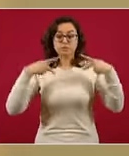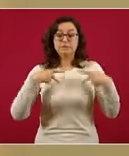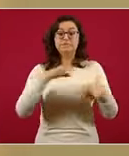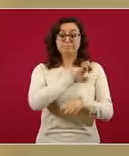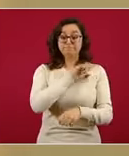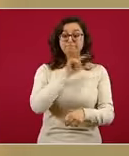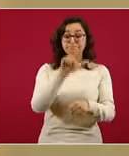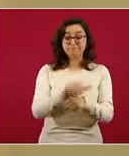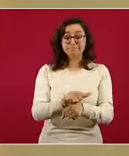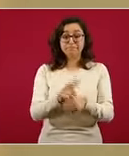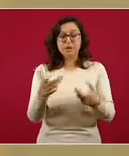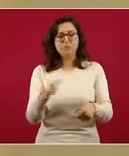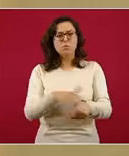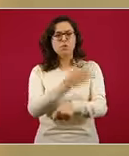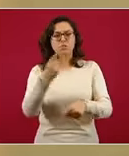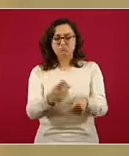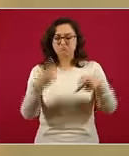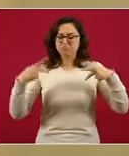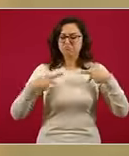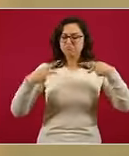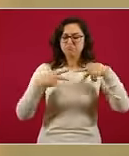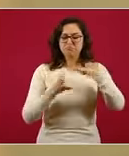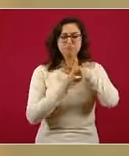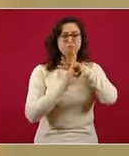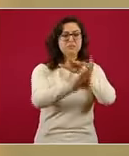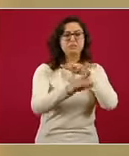sale de su país en búsqueda